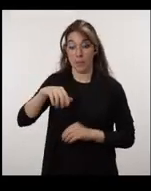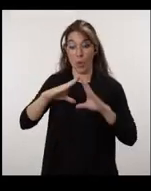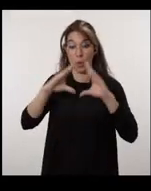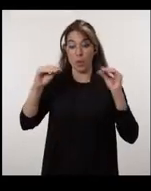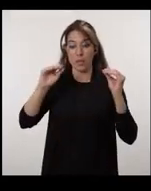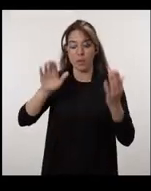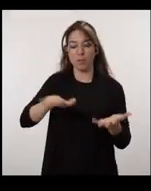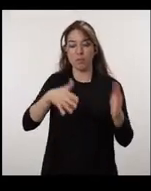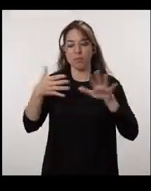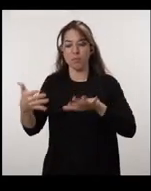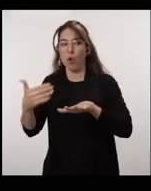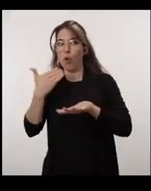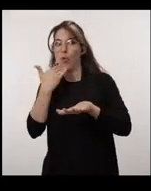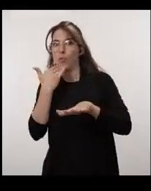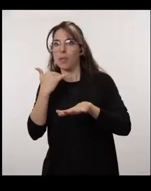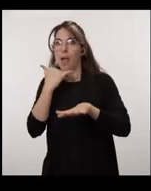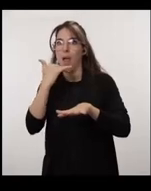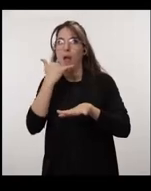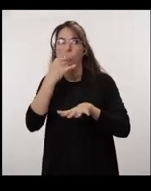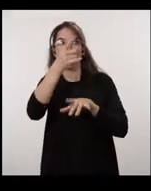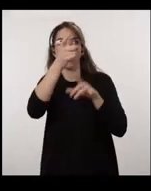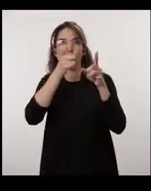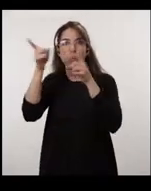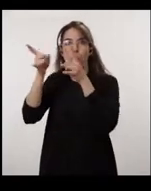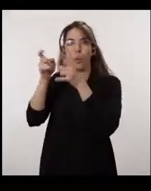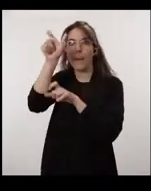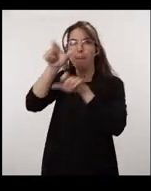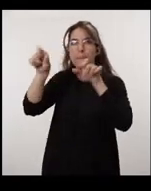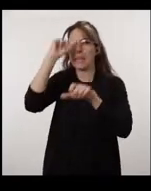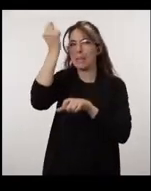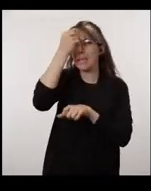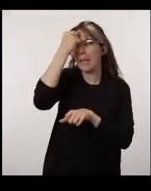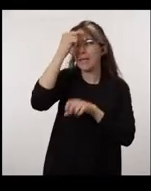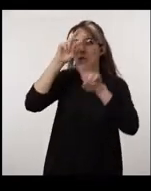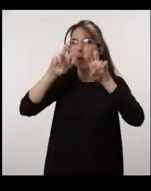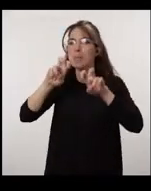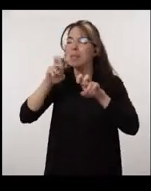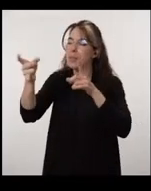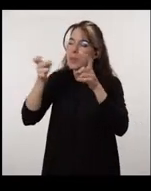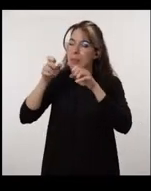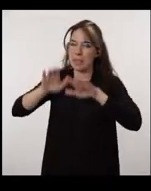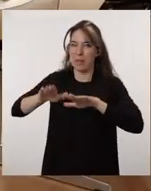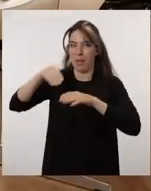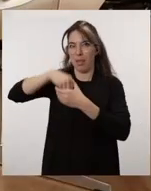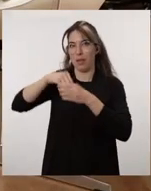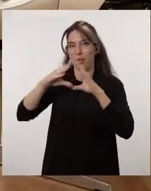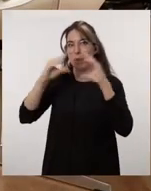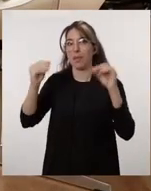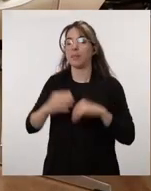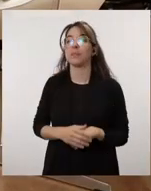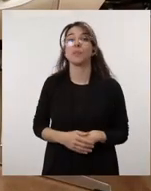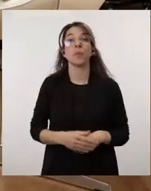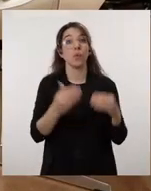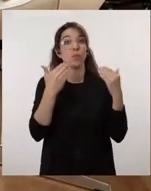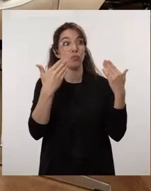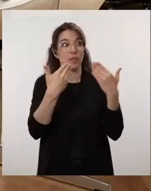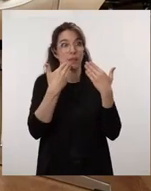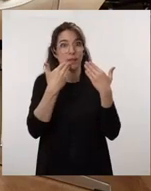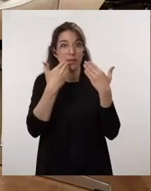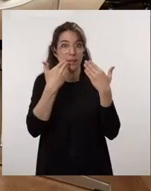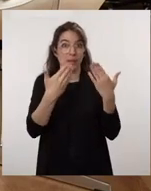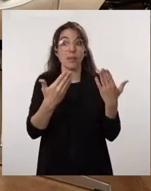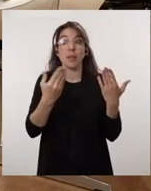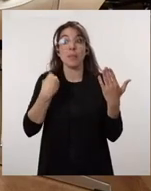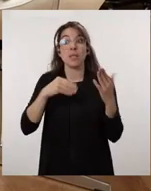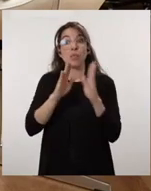universidad en un polo de atracción y de retención del talento investigador muchísimas gracias ese manual de bienvenida es